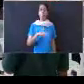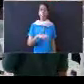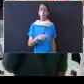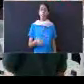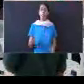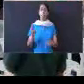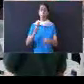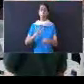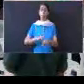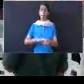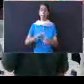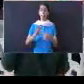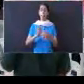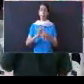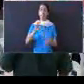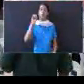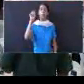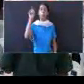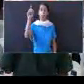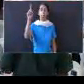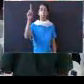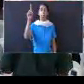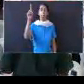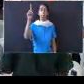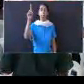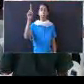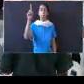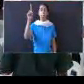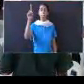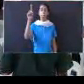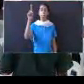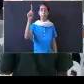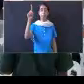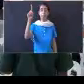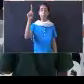Necesita más de ti